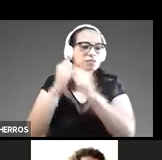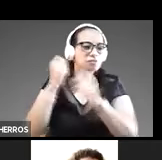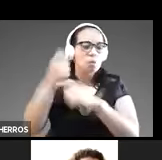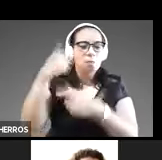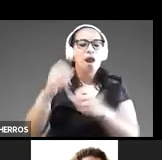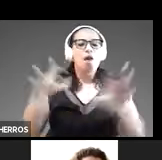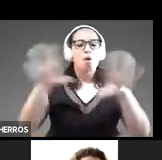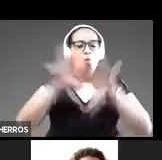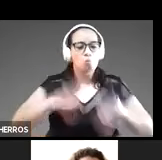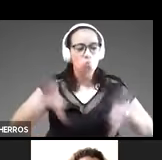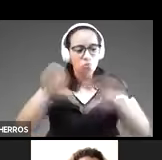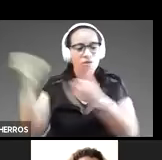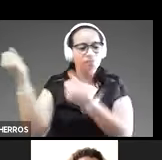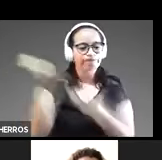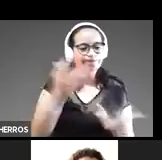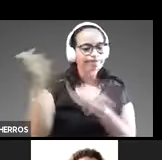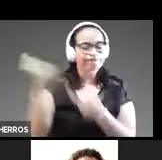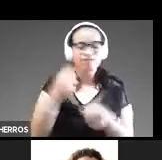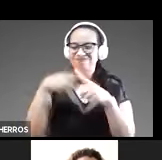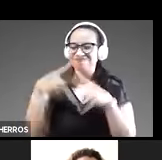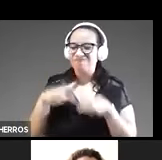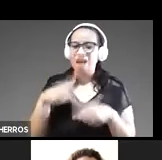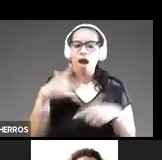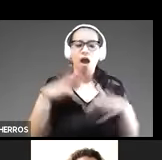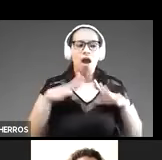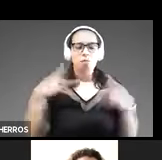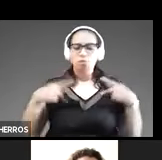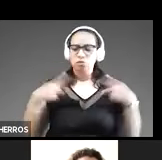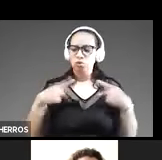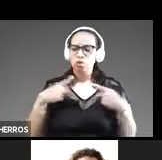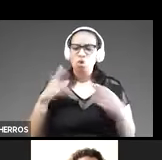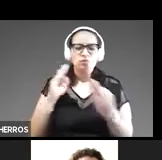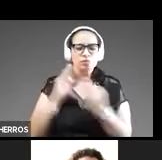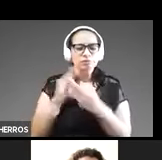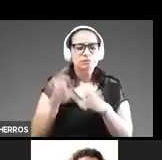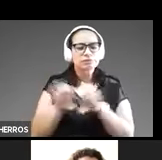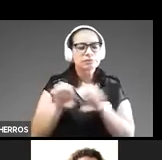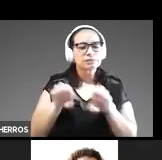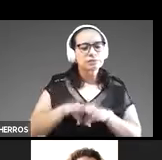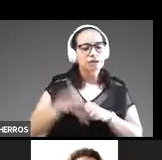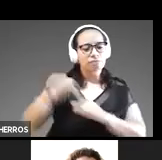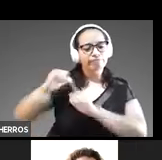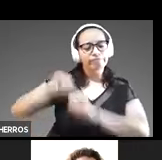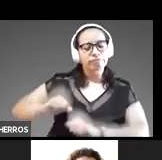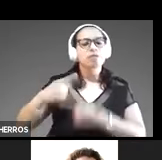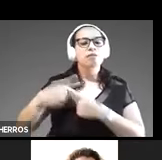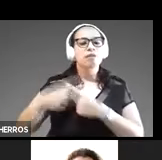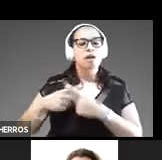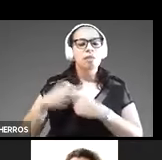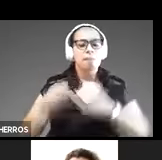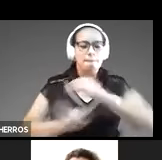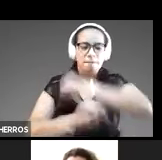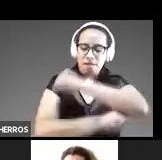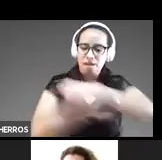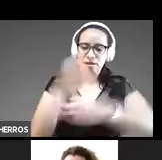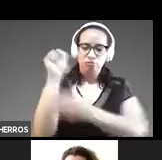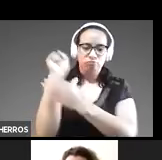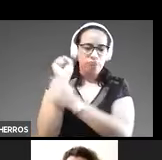etcétera. Y hay un personaje que ha estado cerca del equipo que se va a hacer cargo del Pilares Tepito, y en medio de